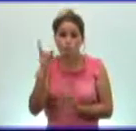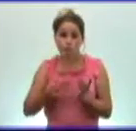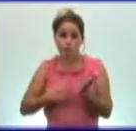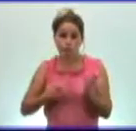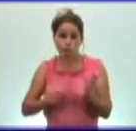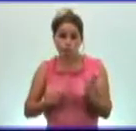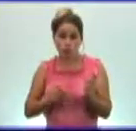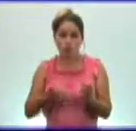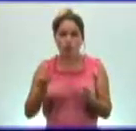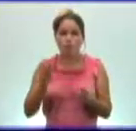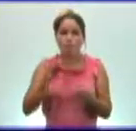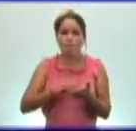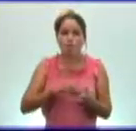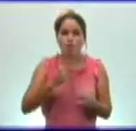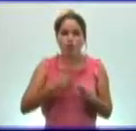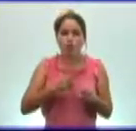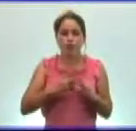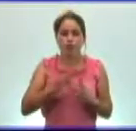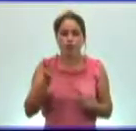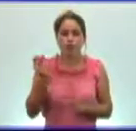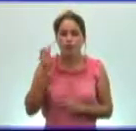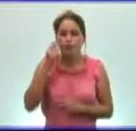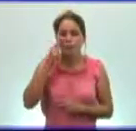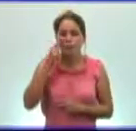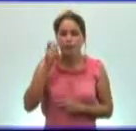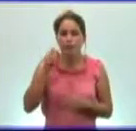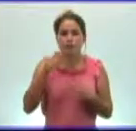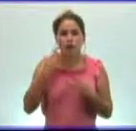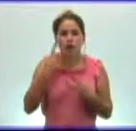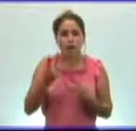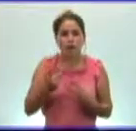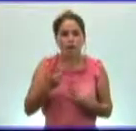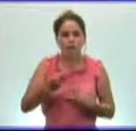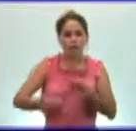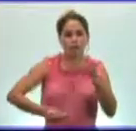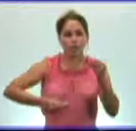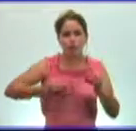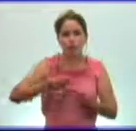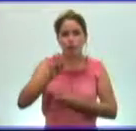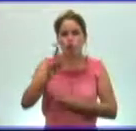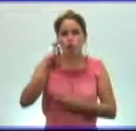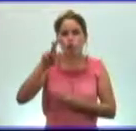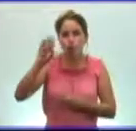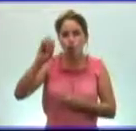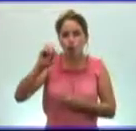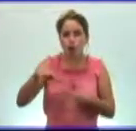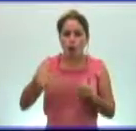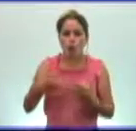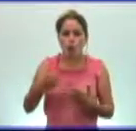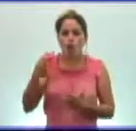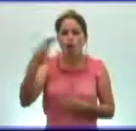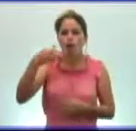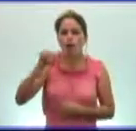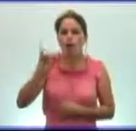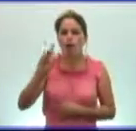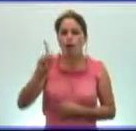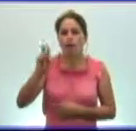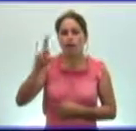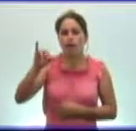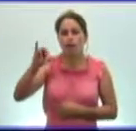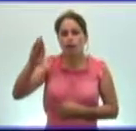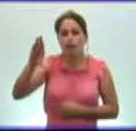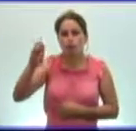cuenta el cambio de la terminación uro por hídrico, y el nombre, para